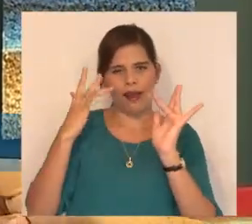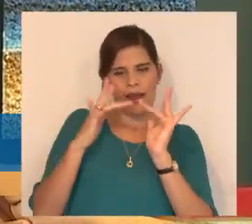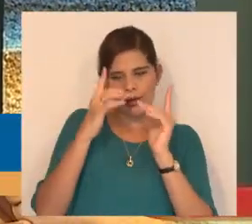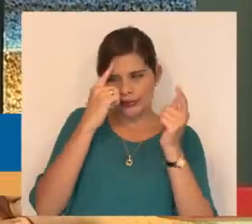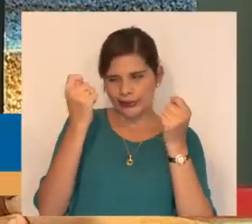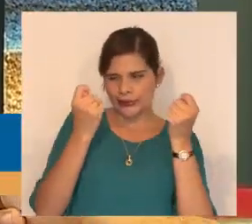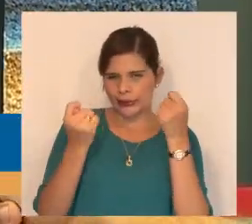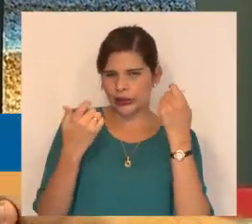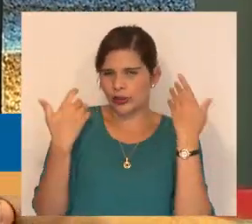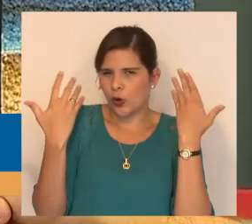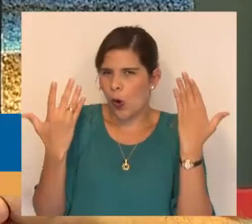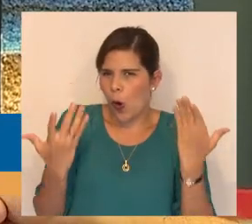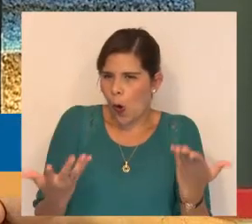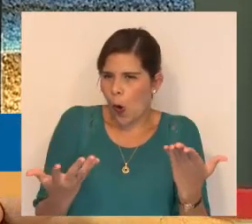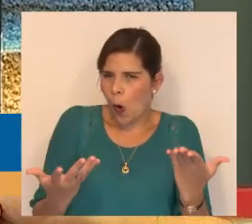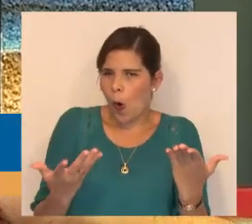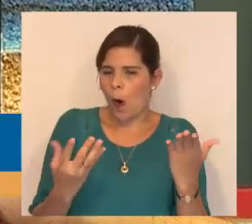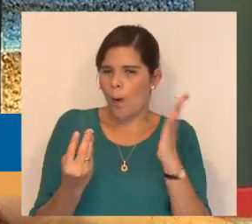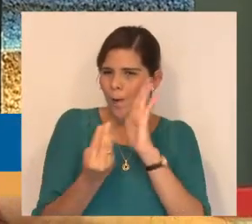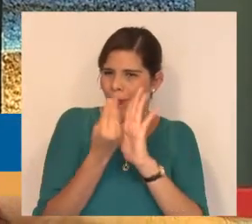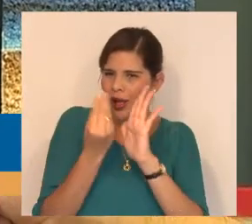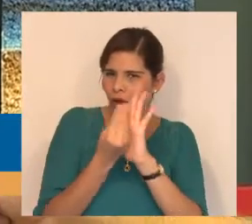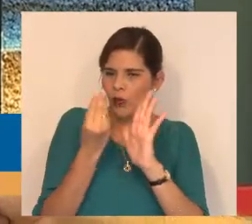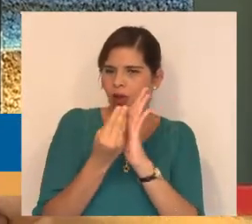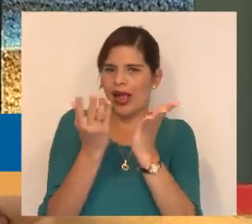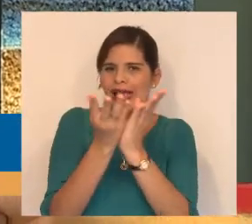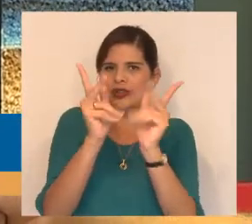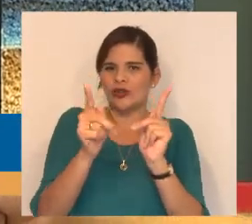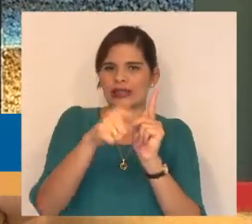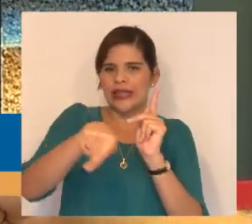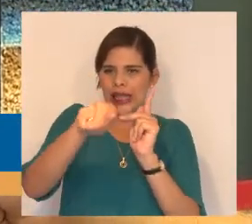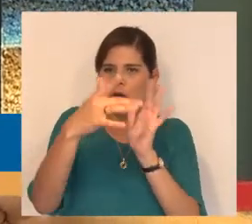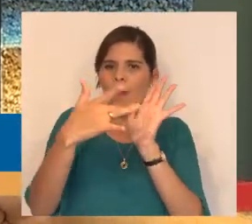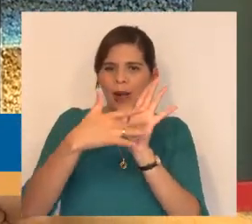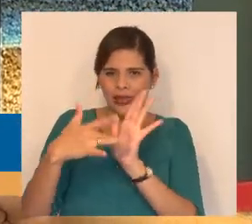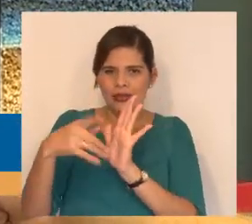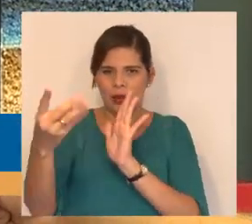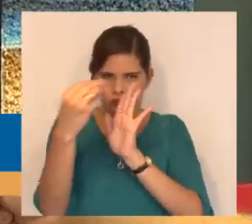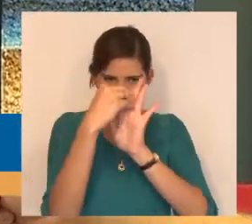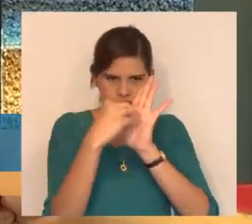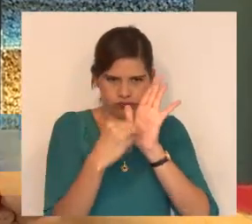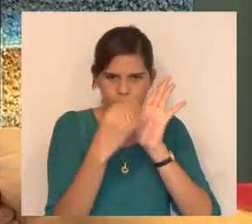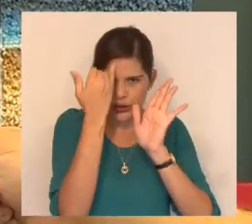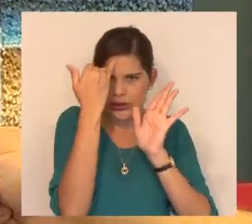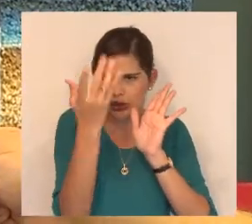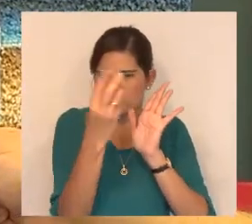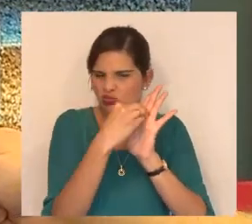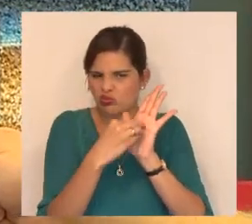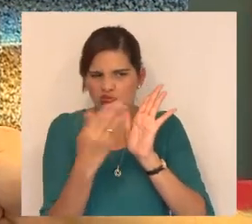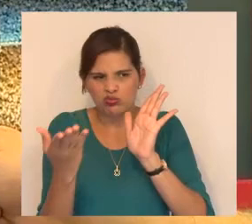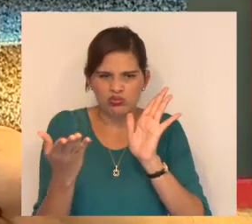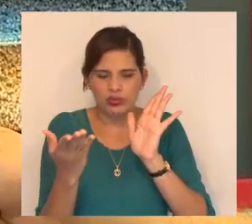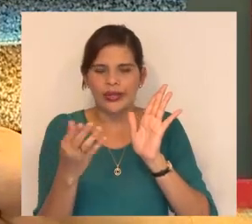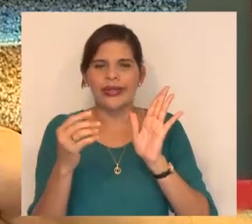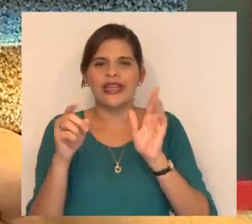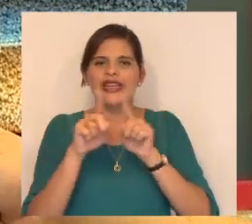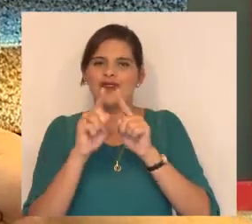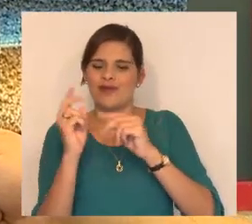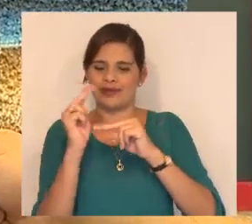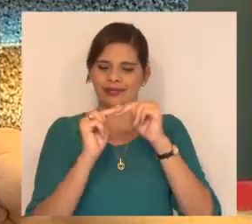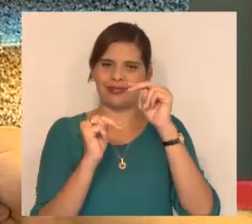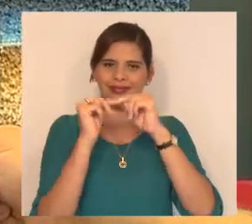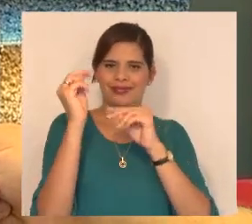necesidades de los estudiantes y se va a establecer una estrategia para que muchos estudiantes